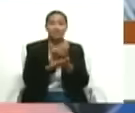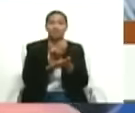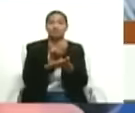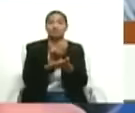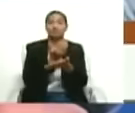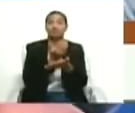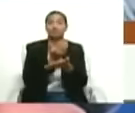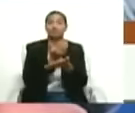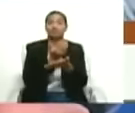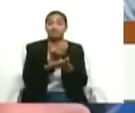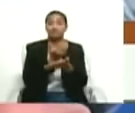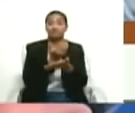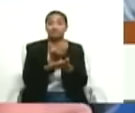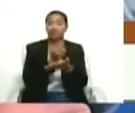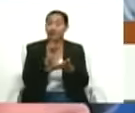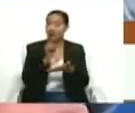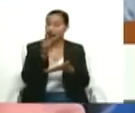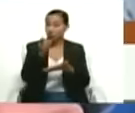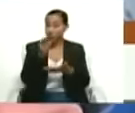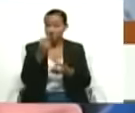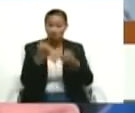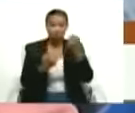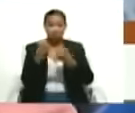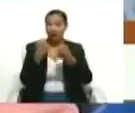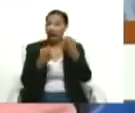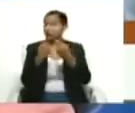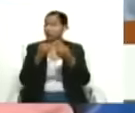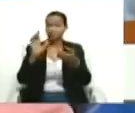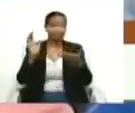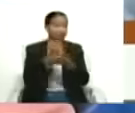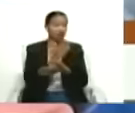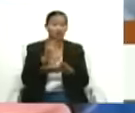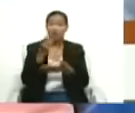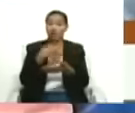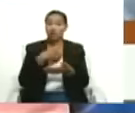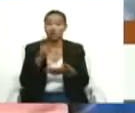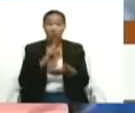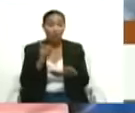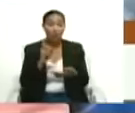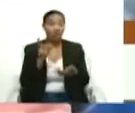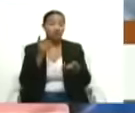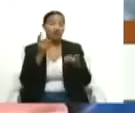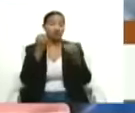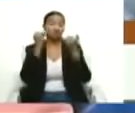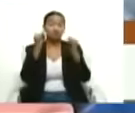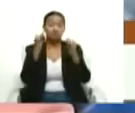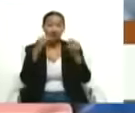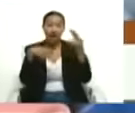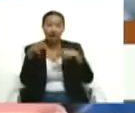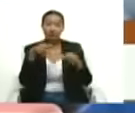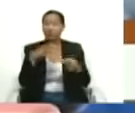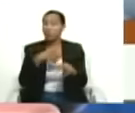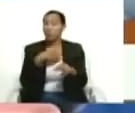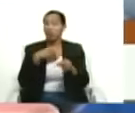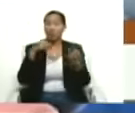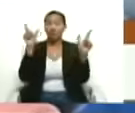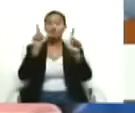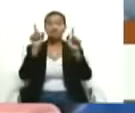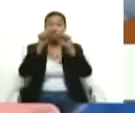diciéndole: guarda tu carro, no vas a poder usar el carro, tampoco te puedes divertir. Hasta la televisión se lo